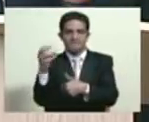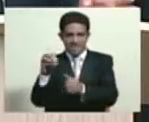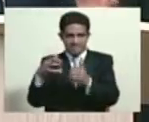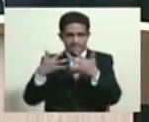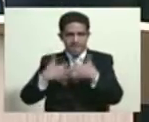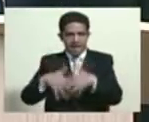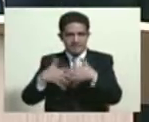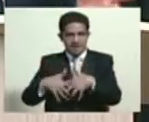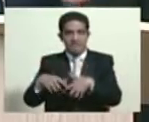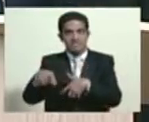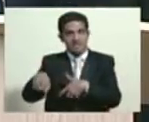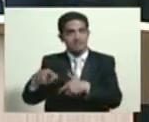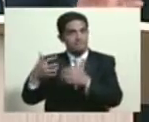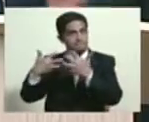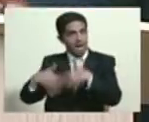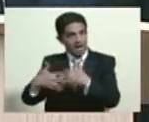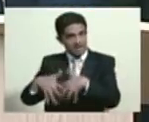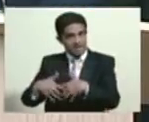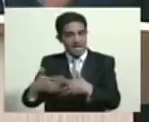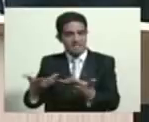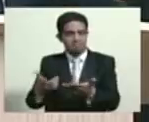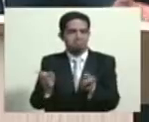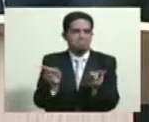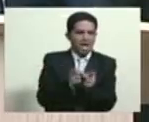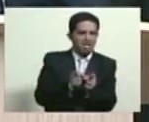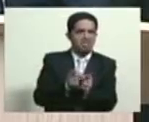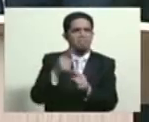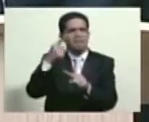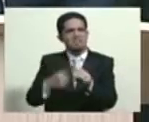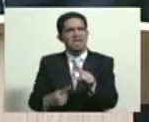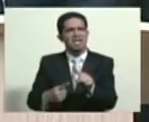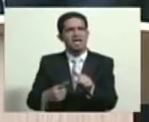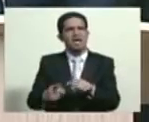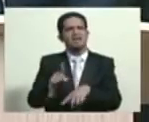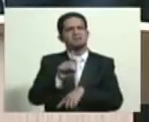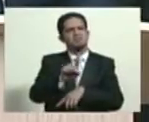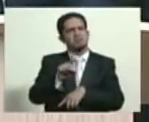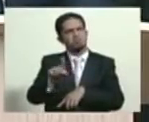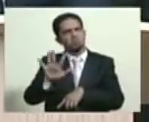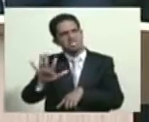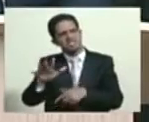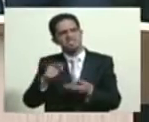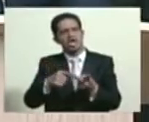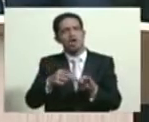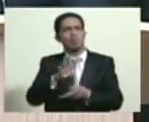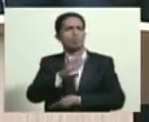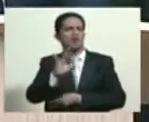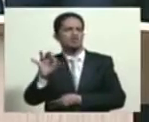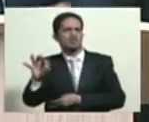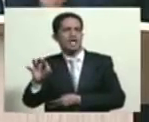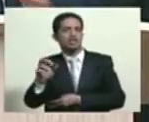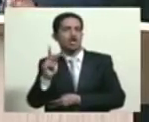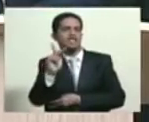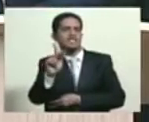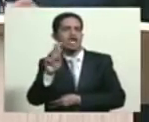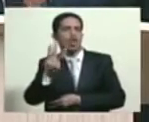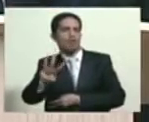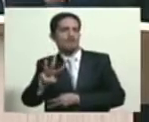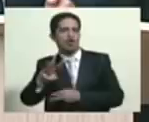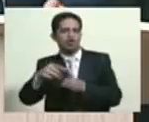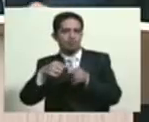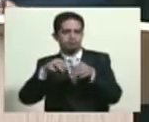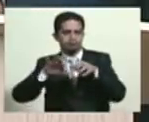esas máquinas son máquinas entre pequeñas y medianas, de 115 y de 400 kilovoltios. La